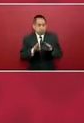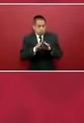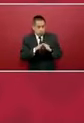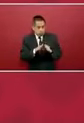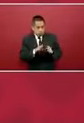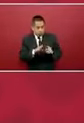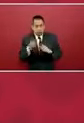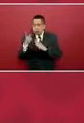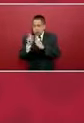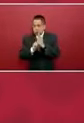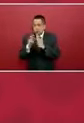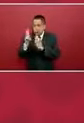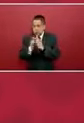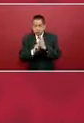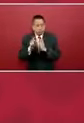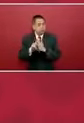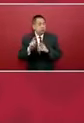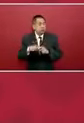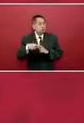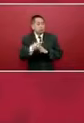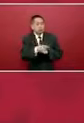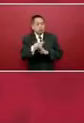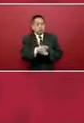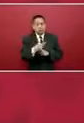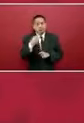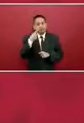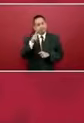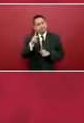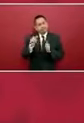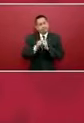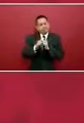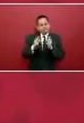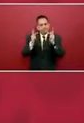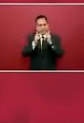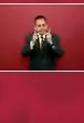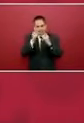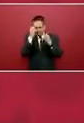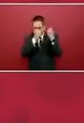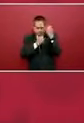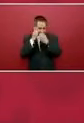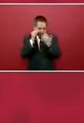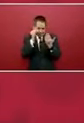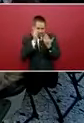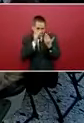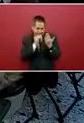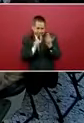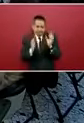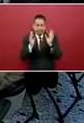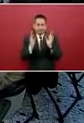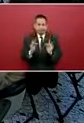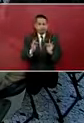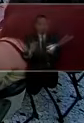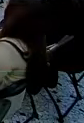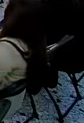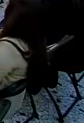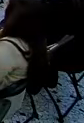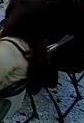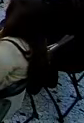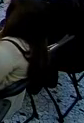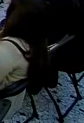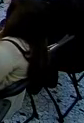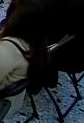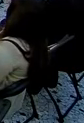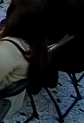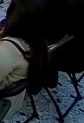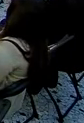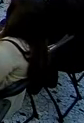los bimestres, sino que les llegue. Pero esa verificación se hace puntualmente antes de que se